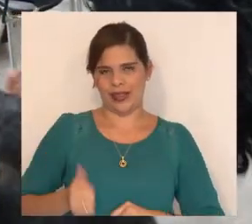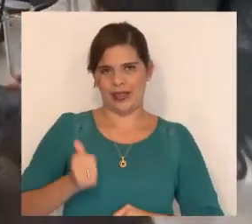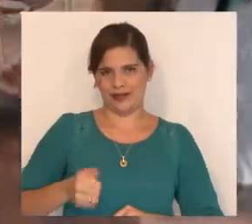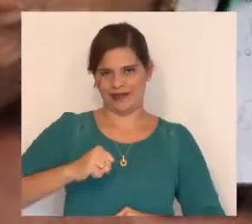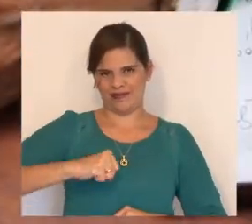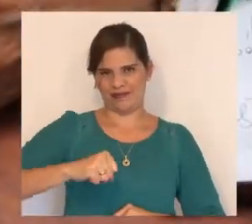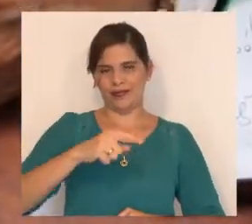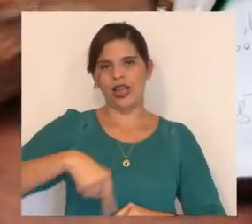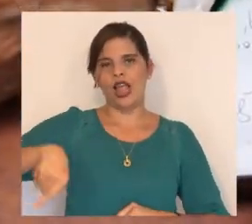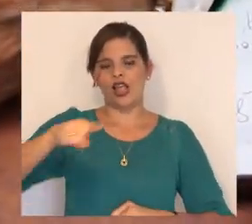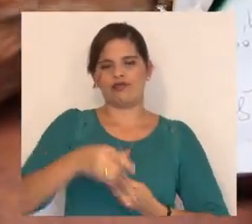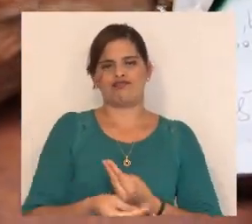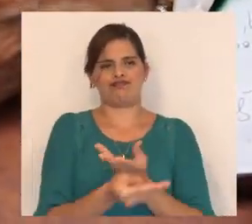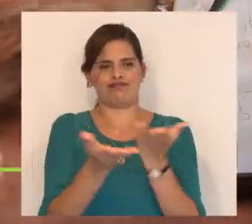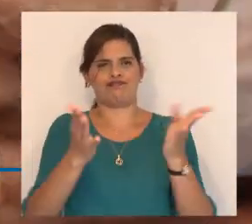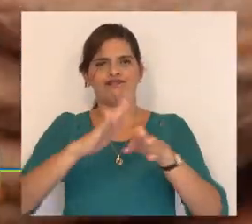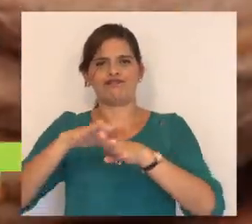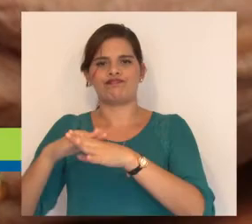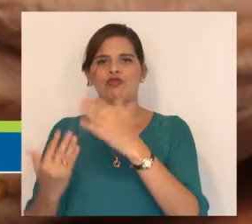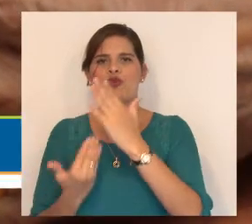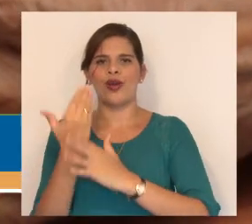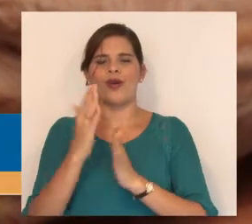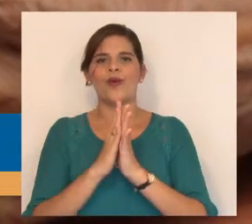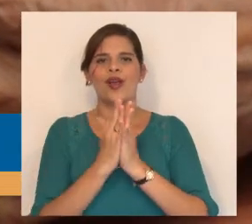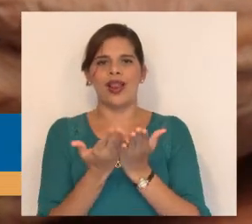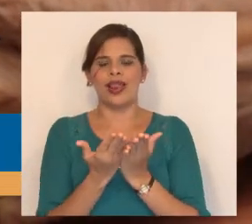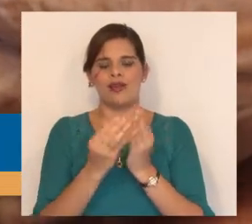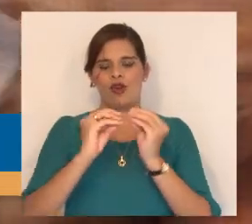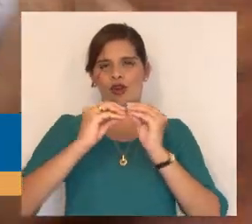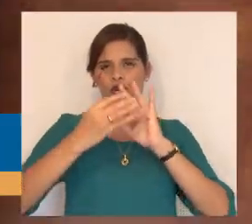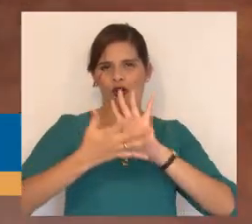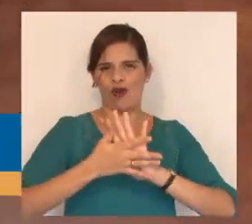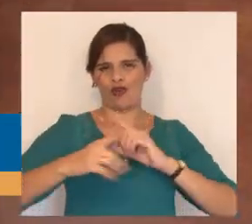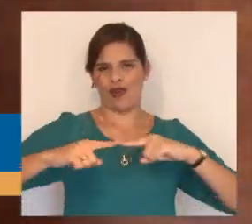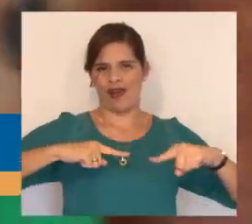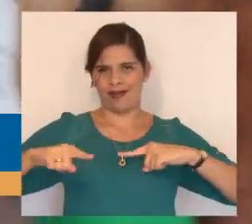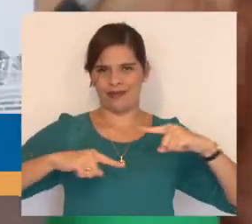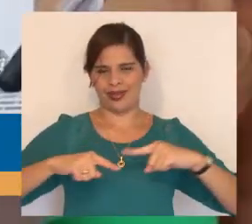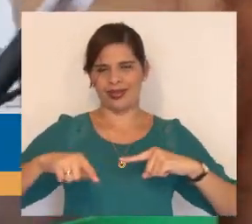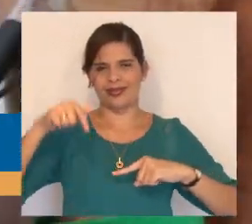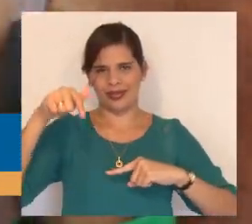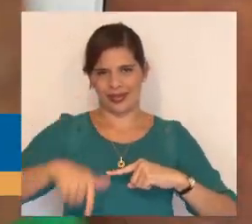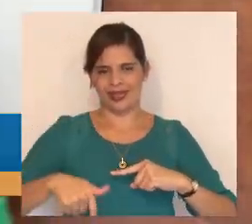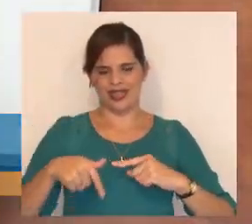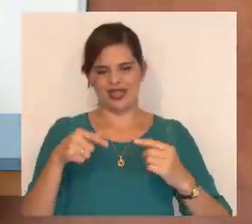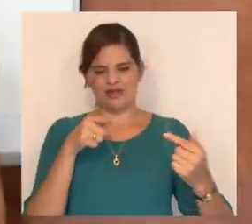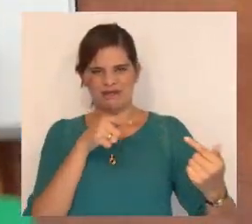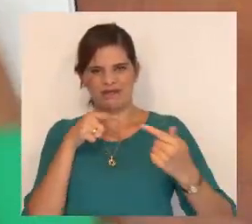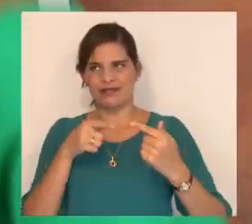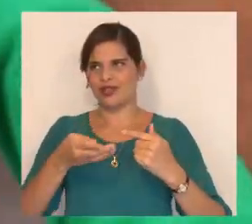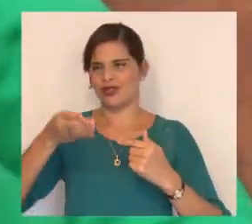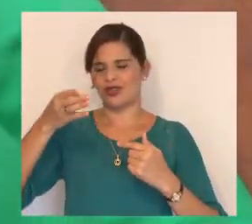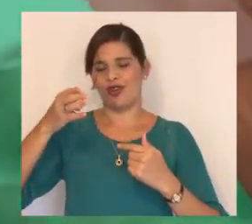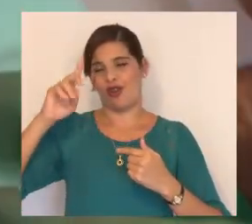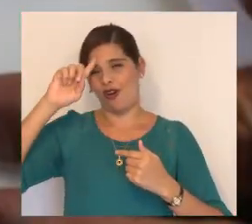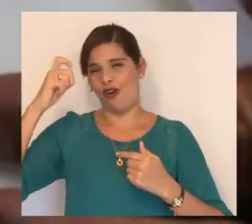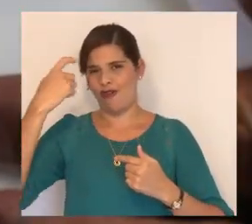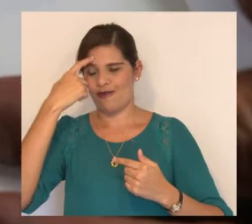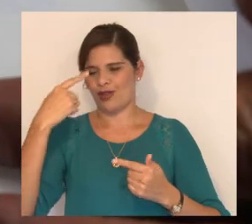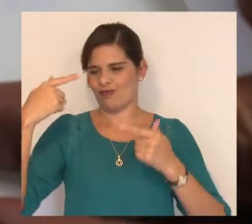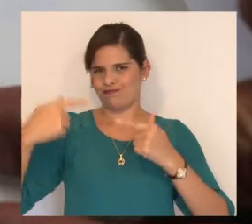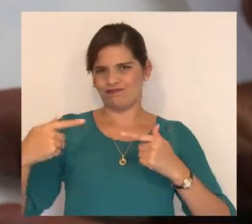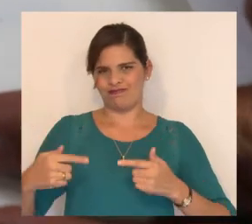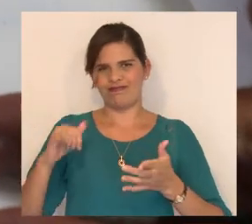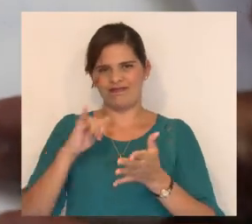organizó el acto de lanzamiento del libro Medios de Control en el Código de Procedimiento Administrativo y de lo Contencioso Administrativo, escrito por el